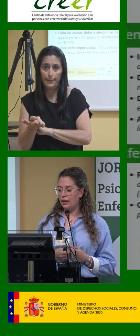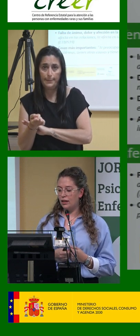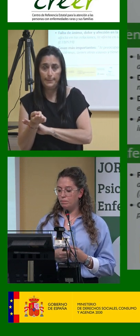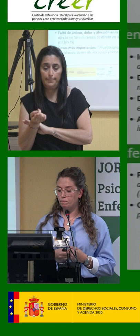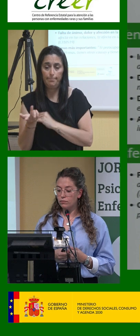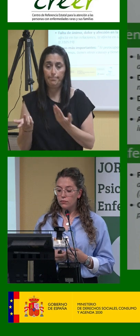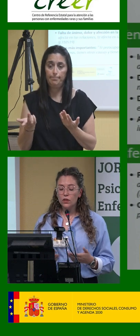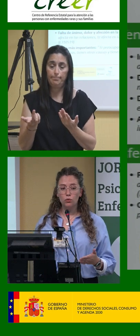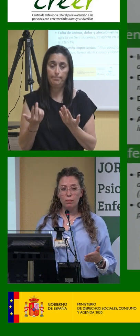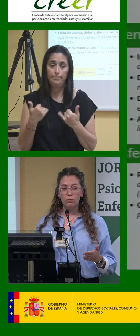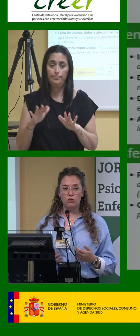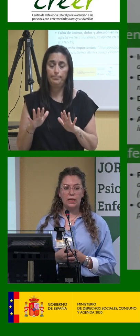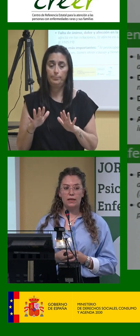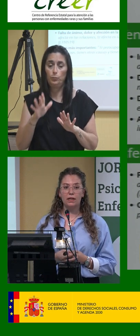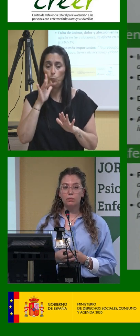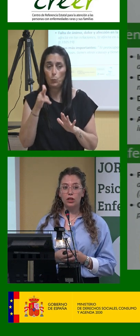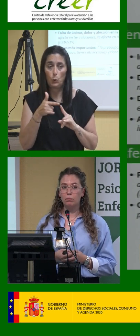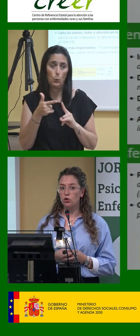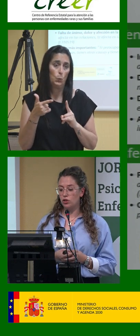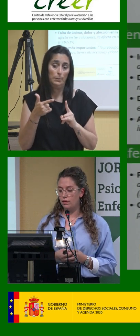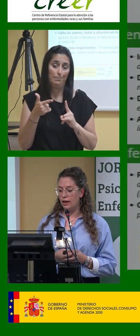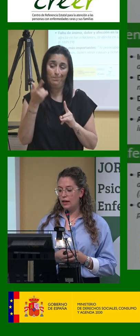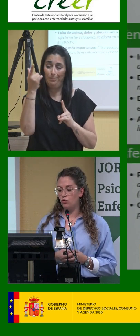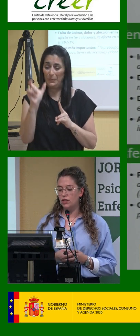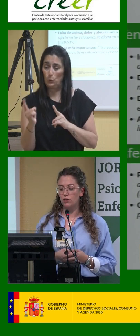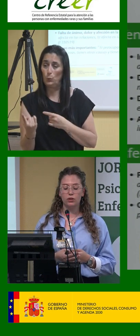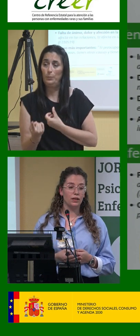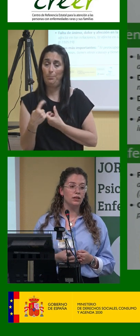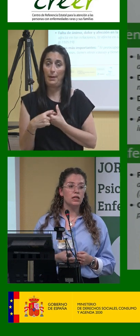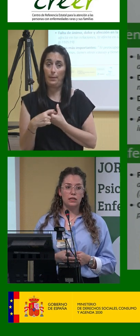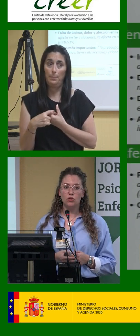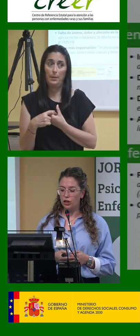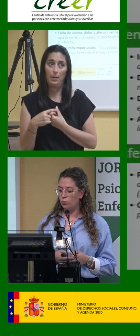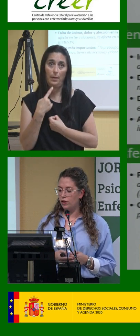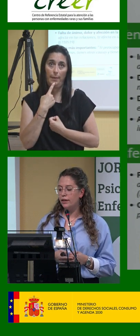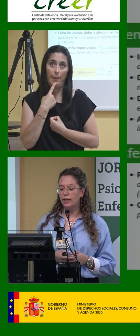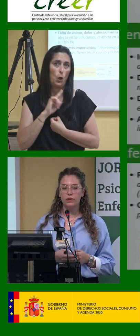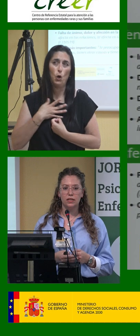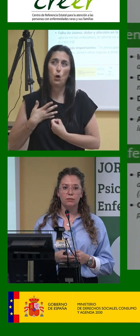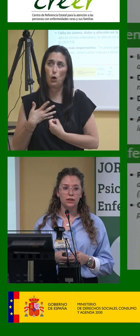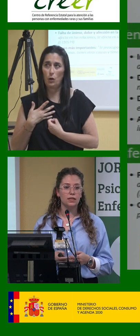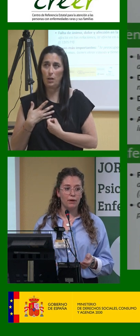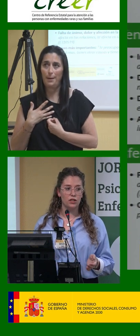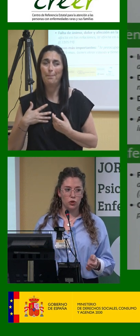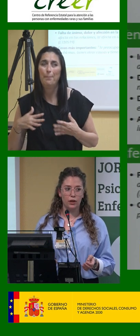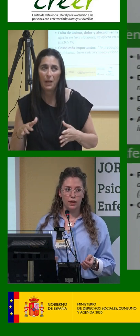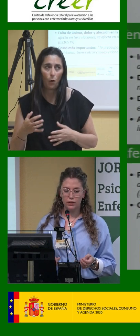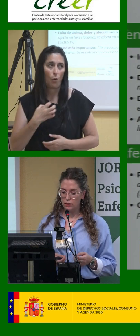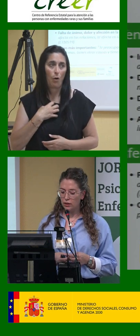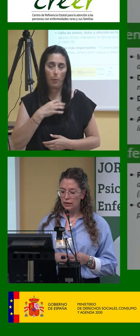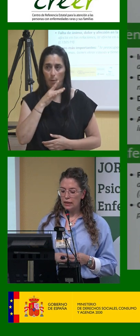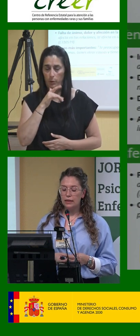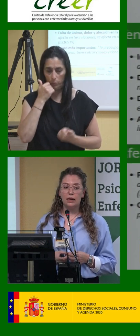ya que una participante, por ejemplo, nos decía que no es que no quiera, sino que no podía, ya que físicamente estaba